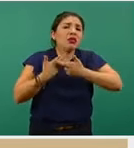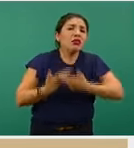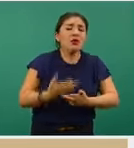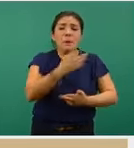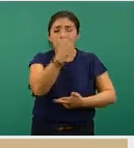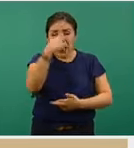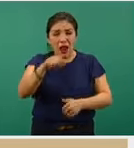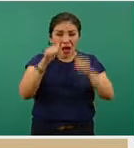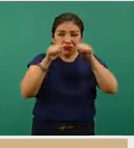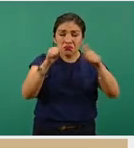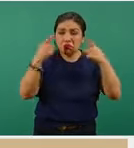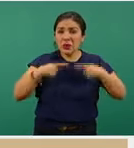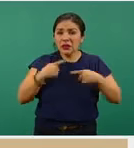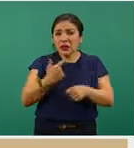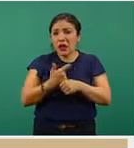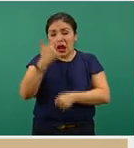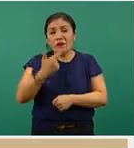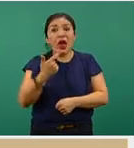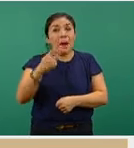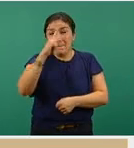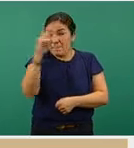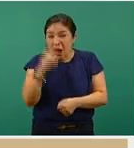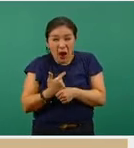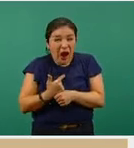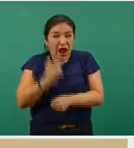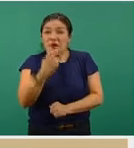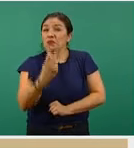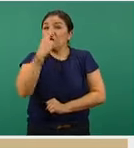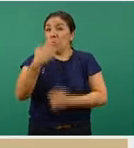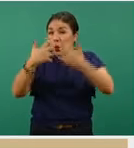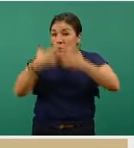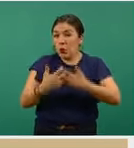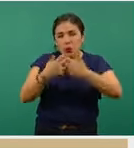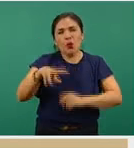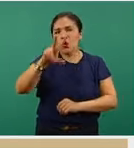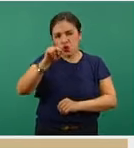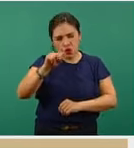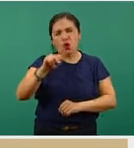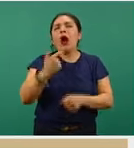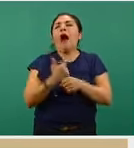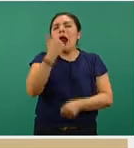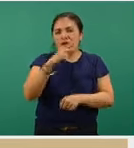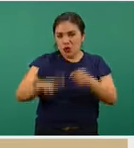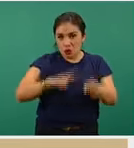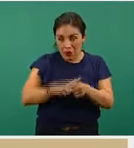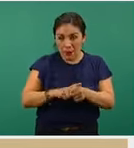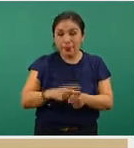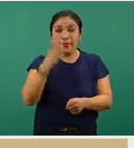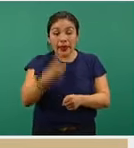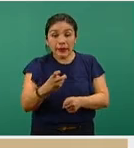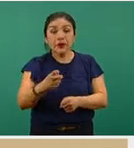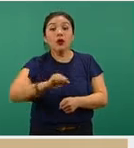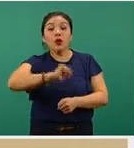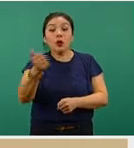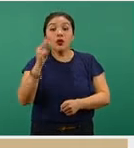para pacientes graves, no críticos, es decir, que no requieren ventilación mecánica. Seguimos esto con